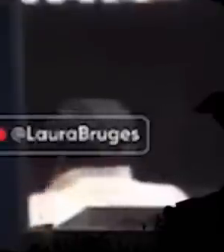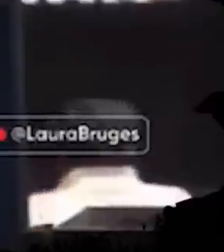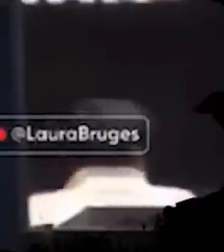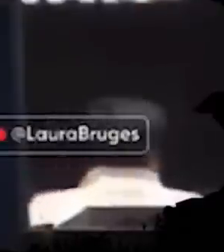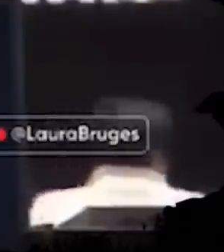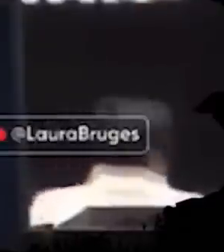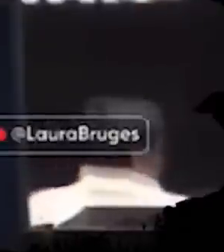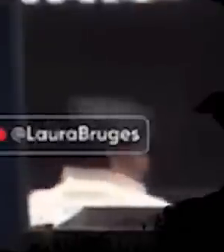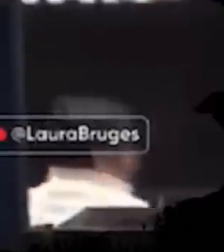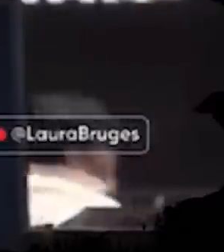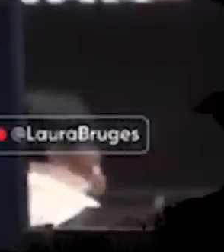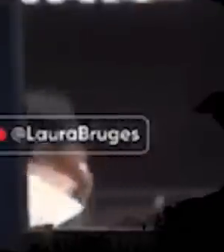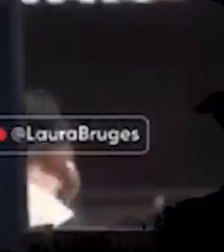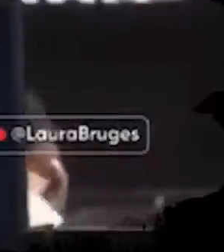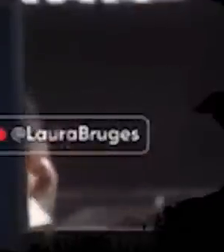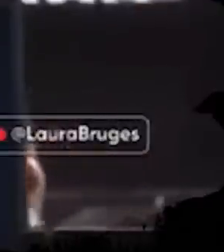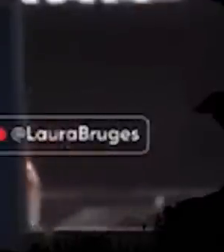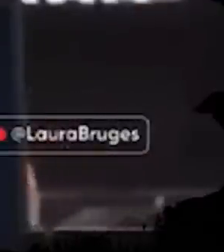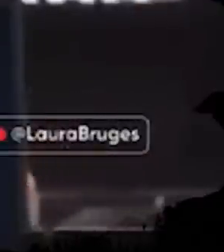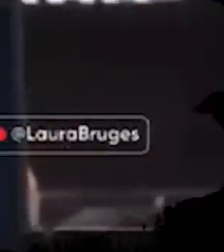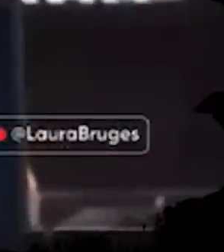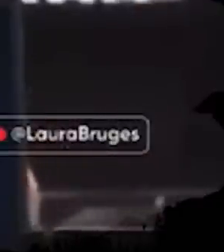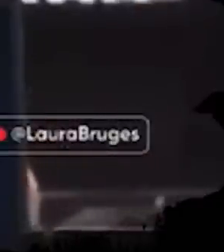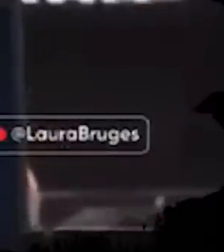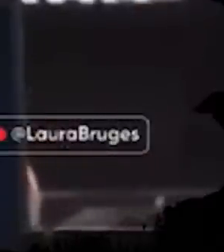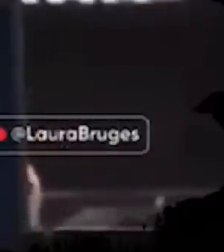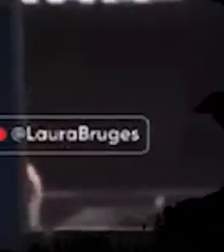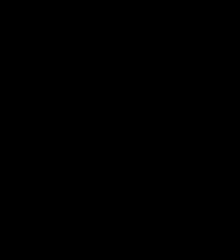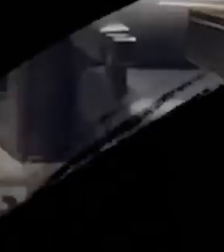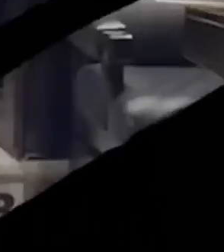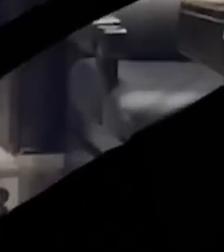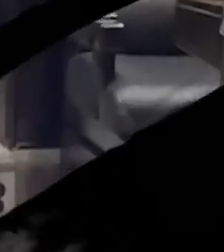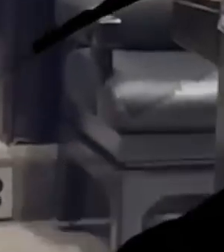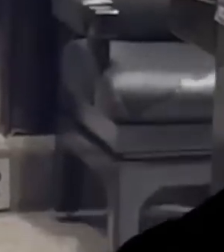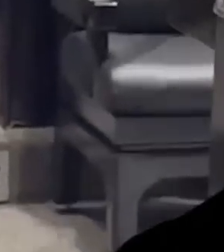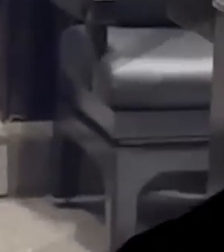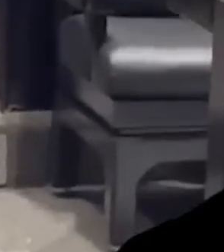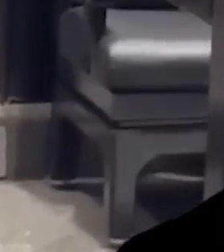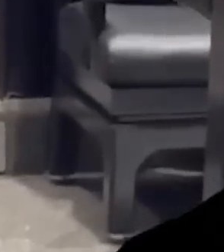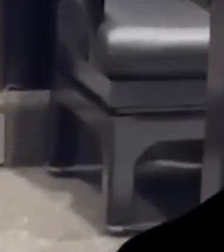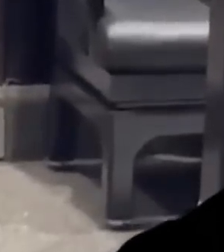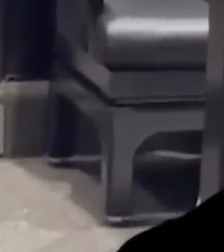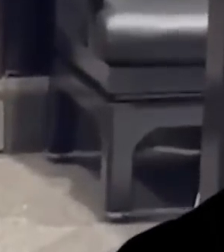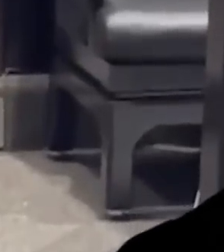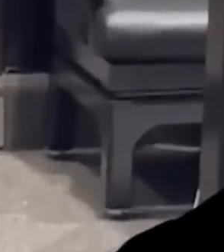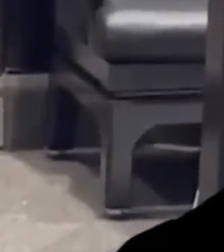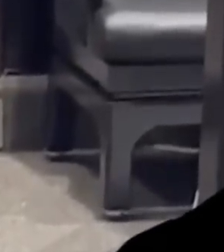calles, no esas payasadas de... ¡Ay, el niño no se toca!